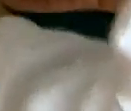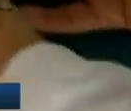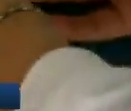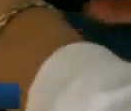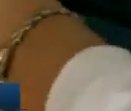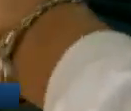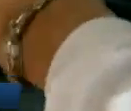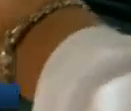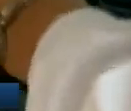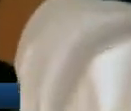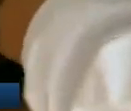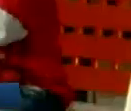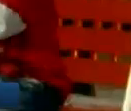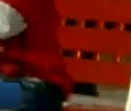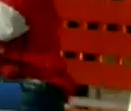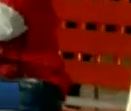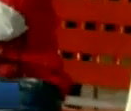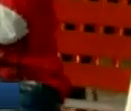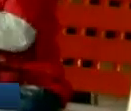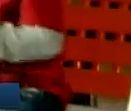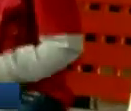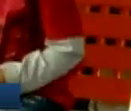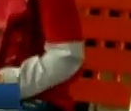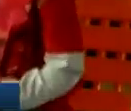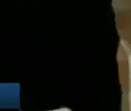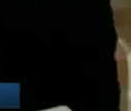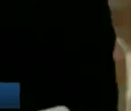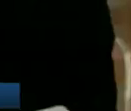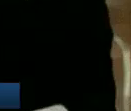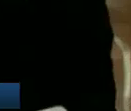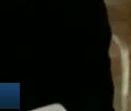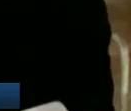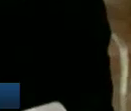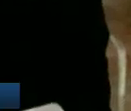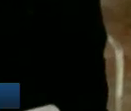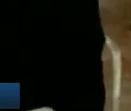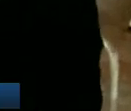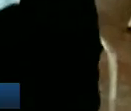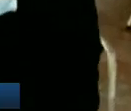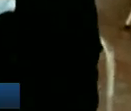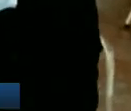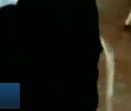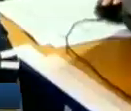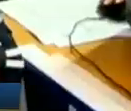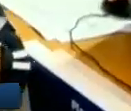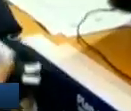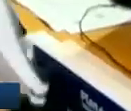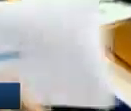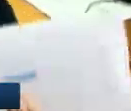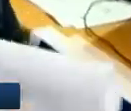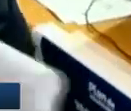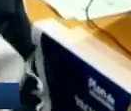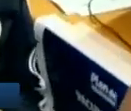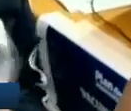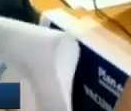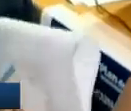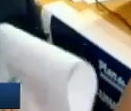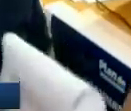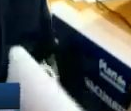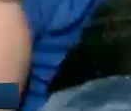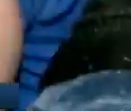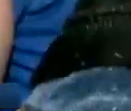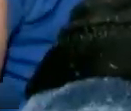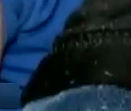Y dice en Quito y otras ciudades la vacunación contra el COVID-19 a niños de 3 y 4 años. El Ministerio de Salud tiene